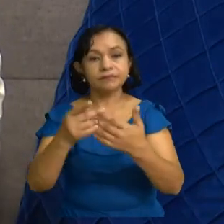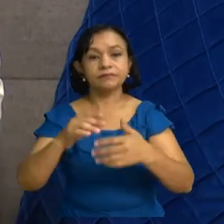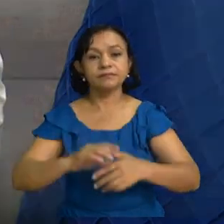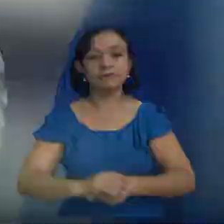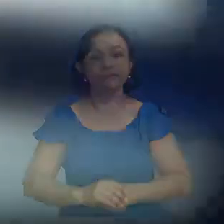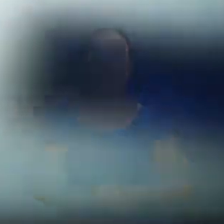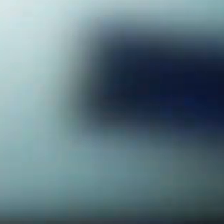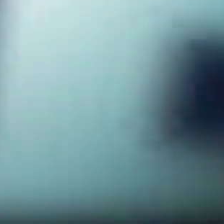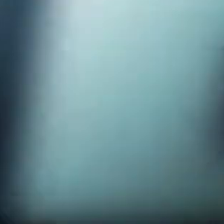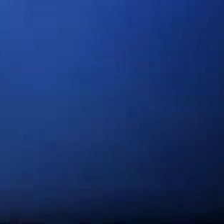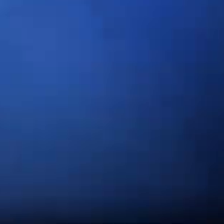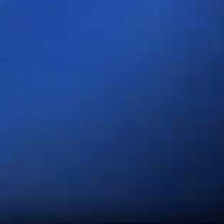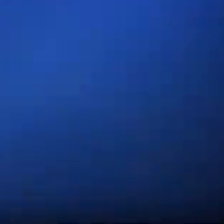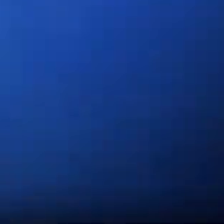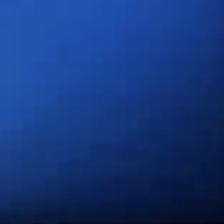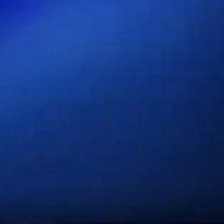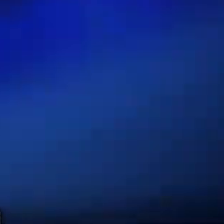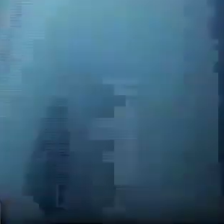edición